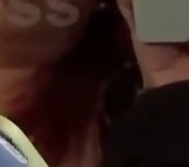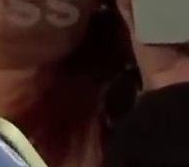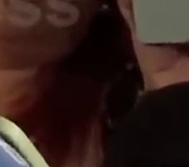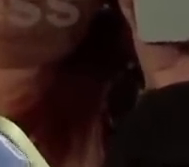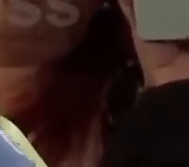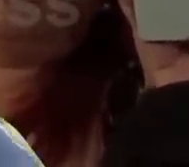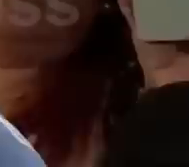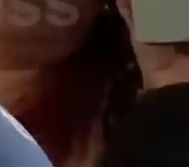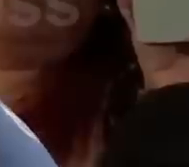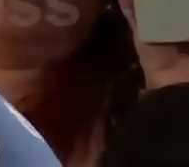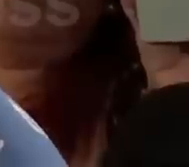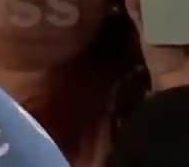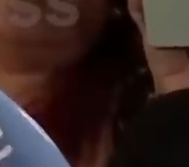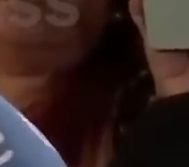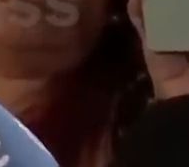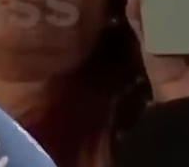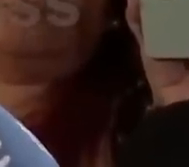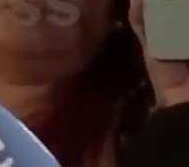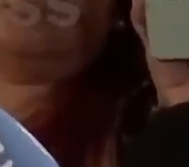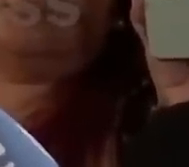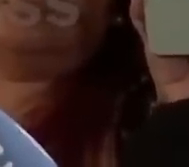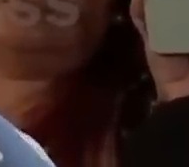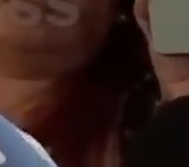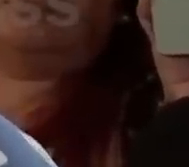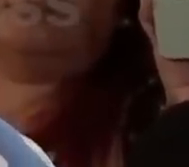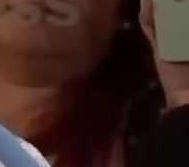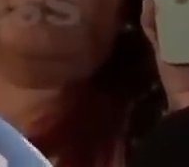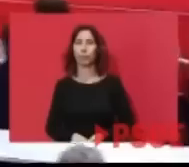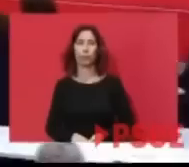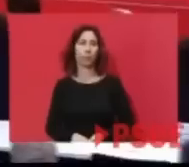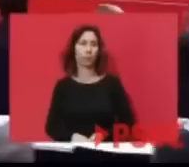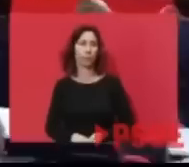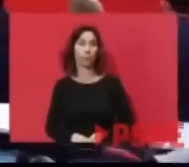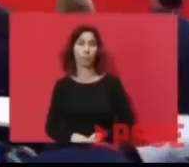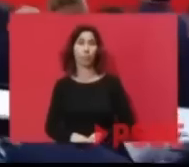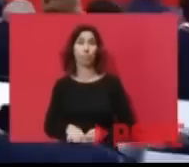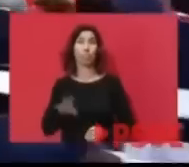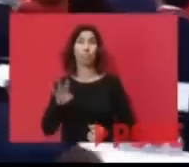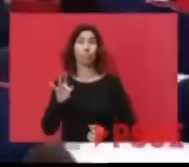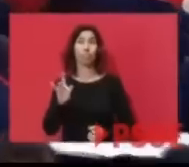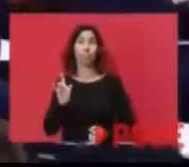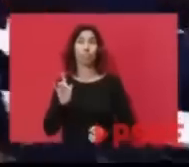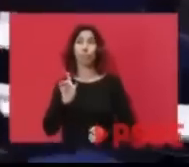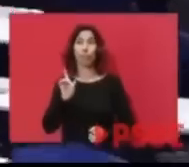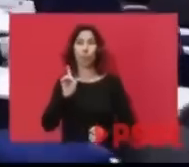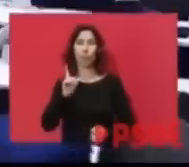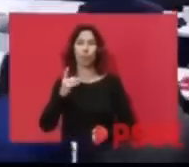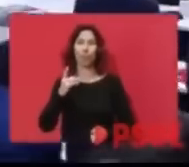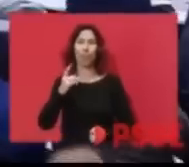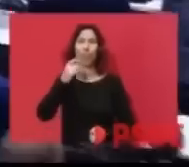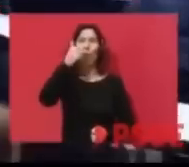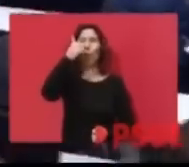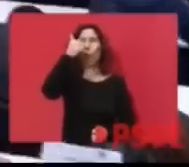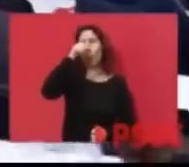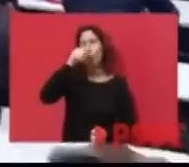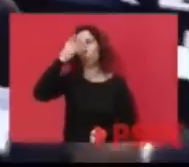se ha desarrollado en la política y la cooperación internacional, especialmente en el ámbito de la Unión Europea. Desde septiembre de 2018 es